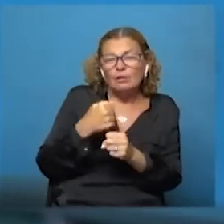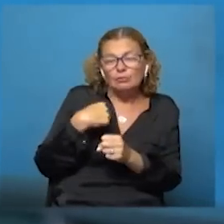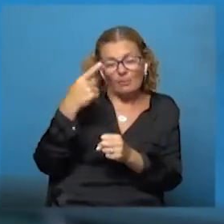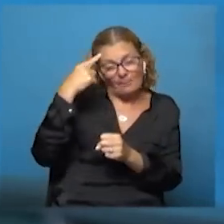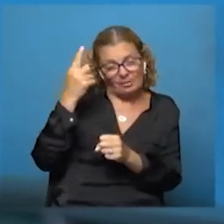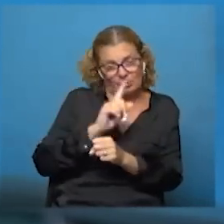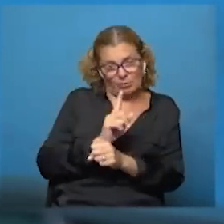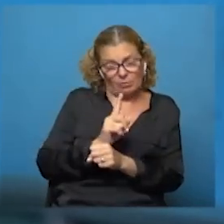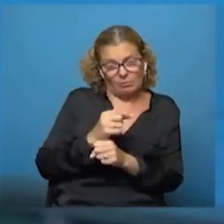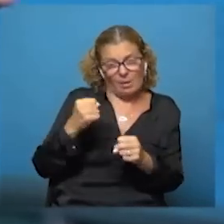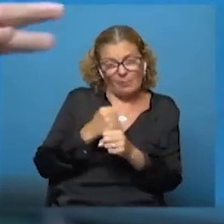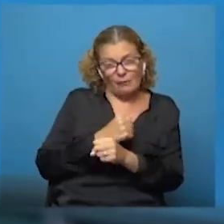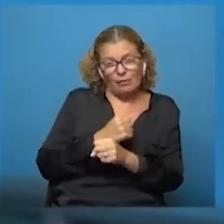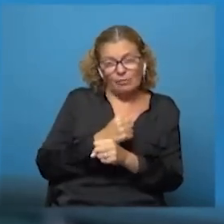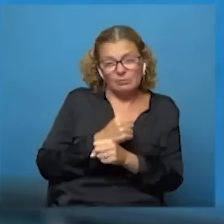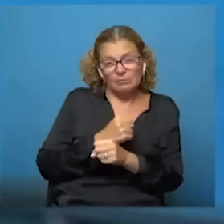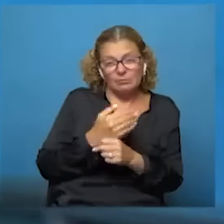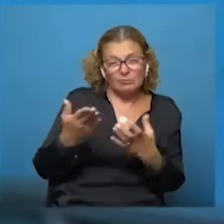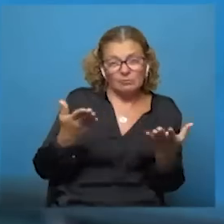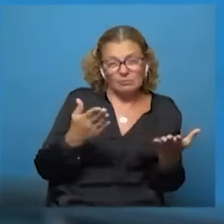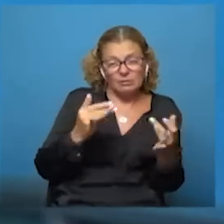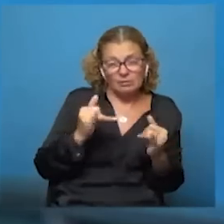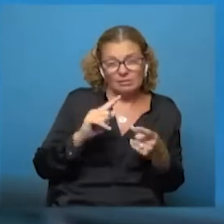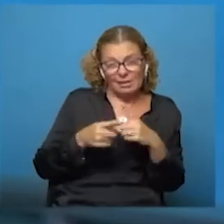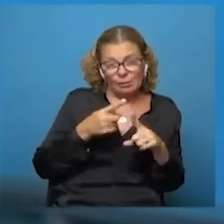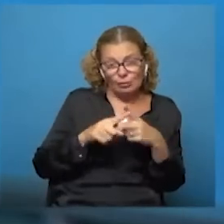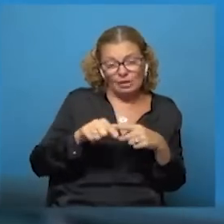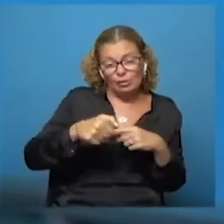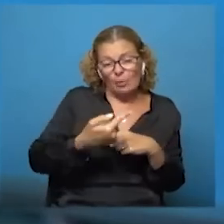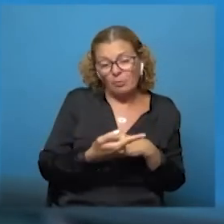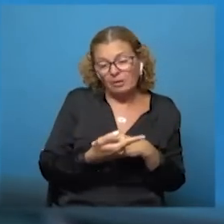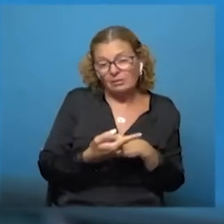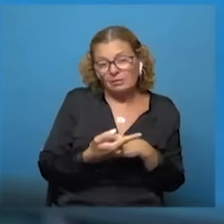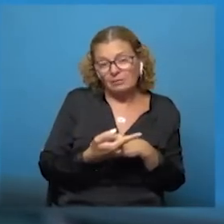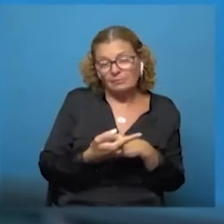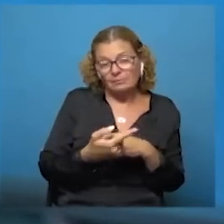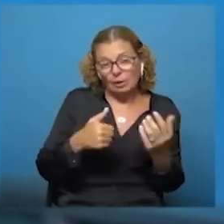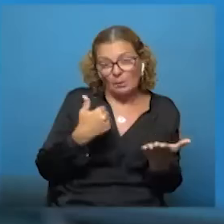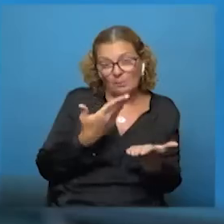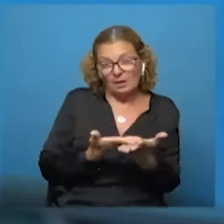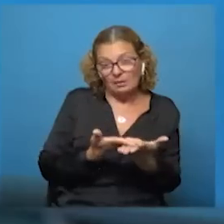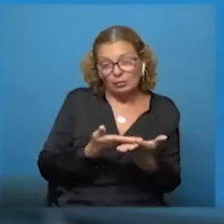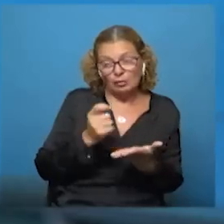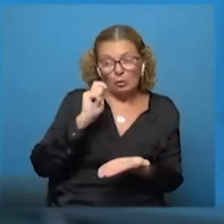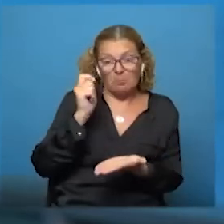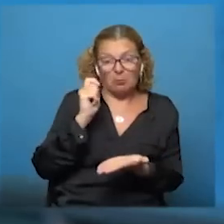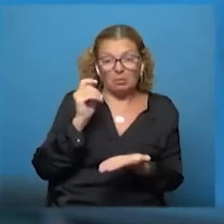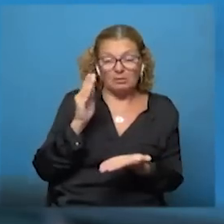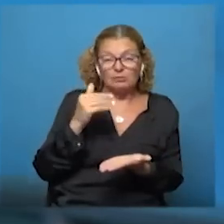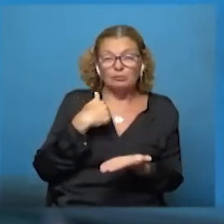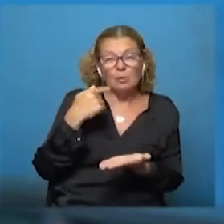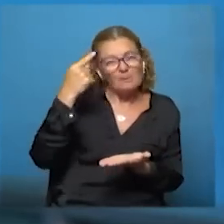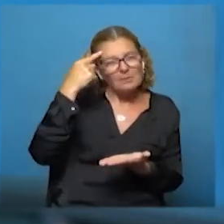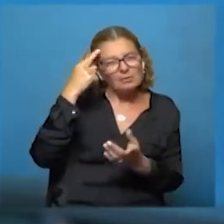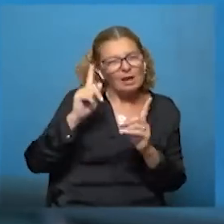no si se aprobó se está discutiendo después porque es lo que se planteó a nivel público yo creo que